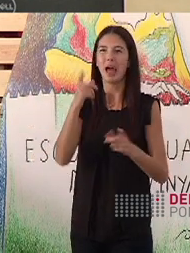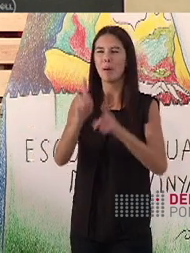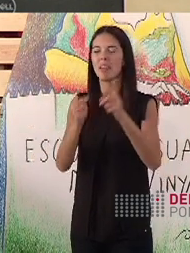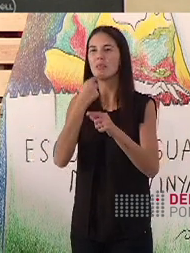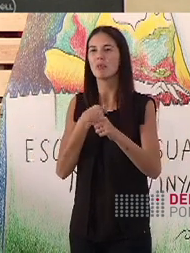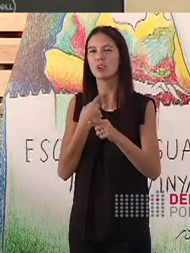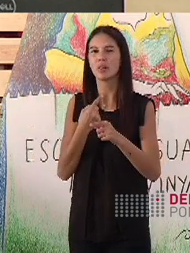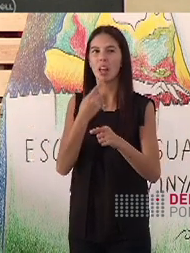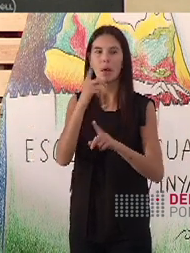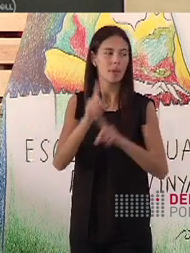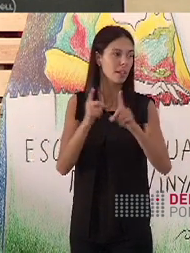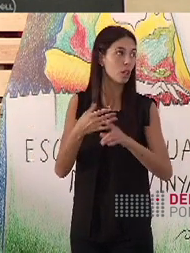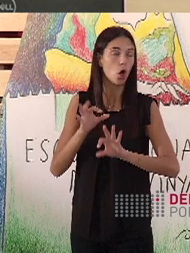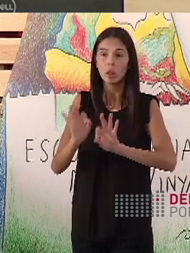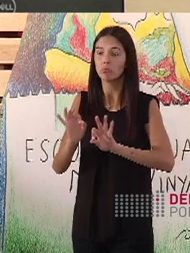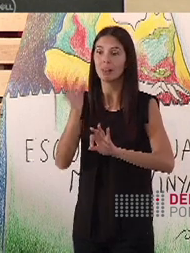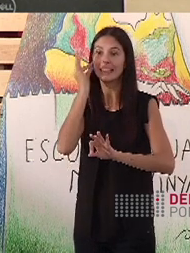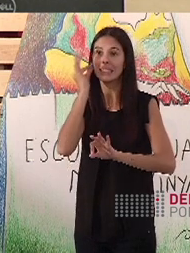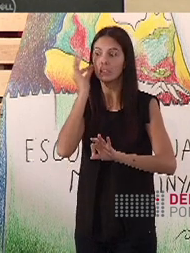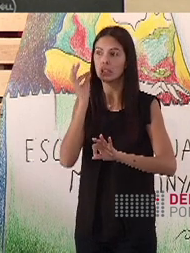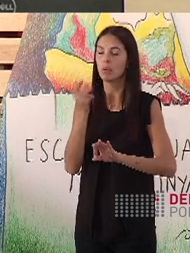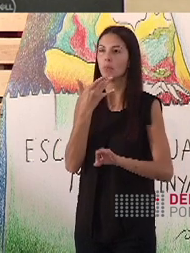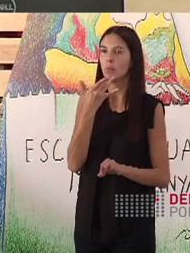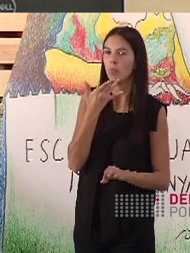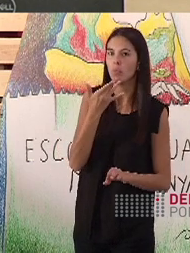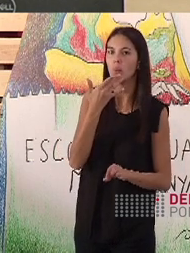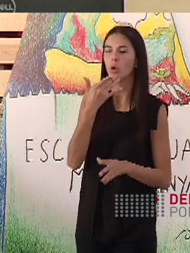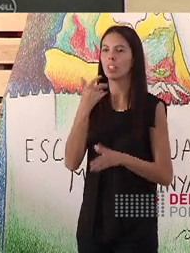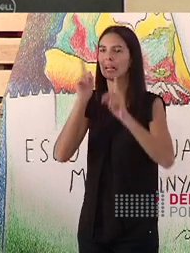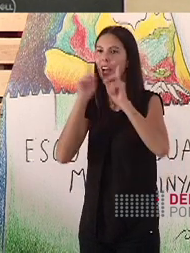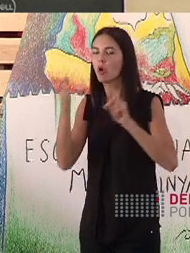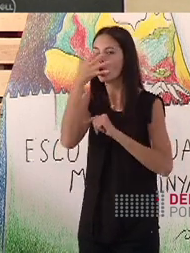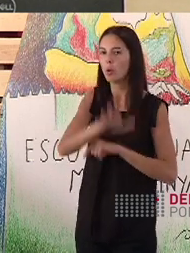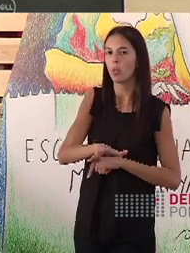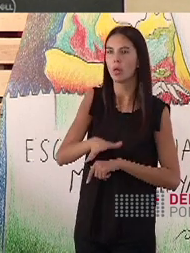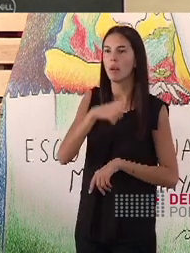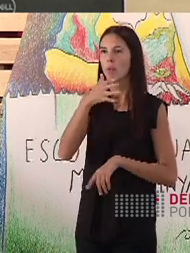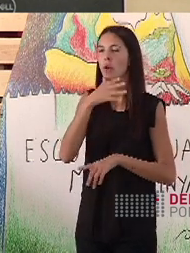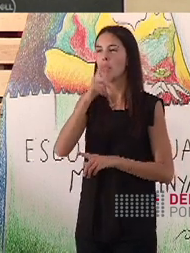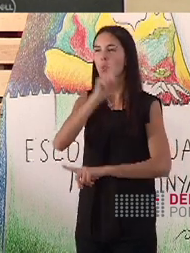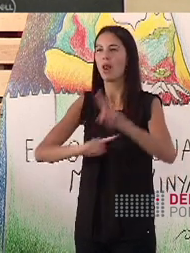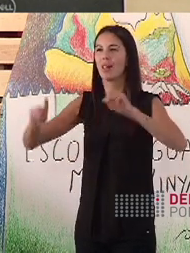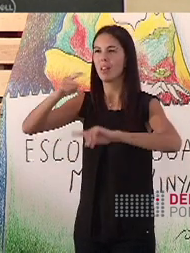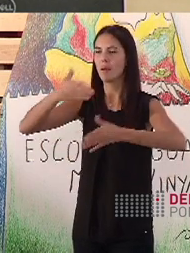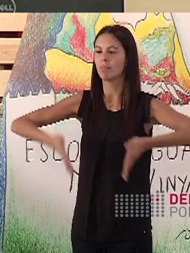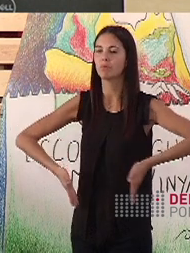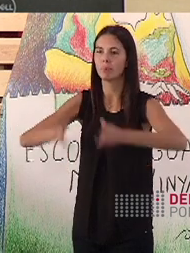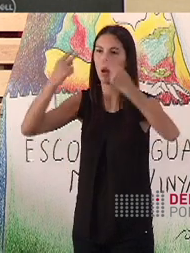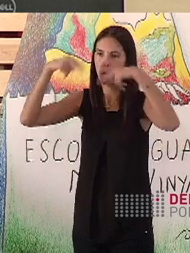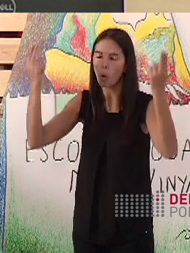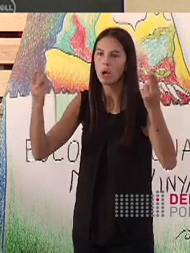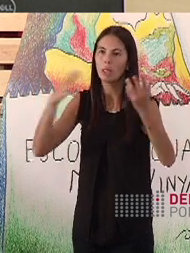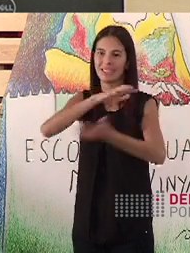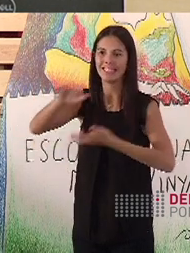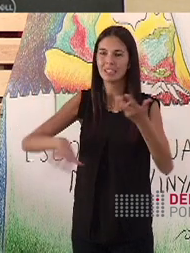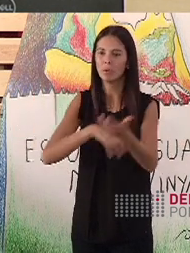chica, pero en concreto las veces que ha habido algún tipo de denuncia, ha sido por escándalo en la vía pública. Exacto. Escándalo